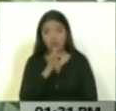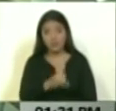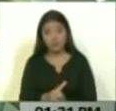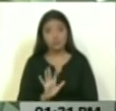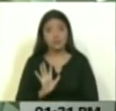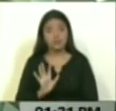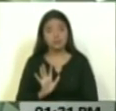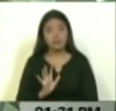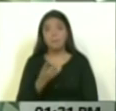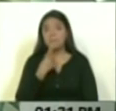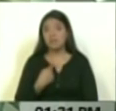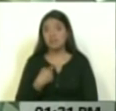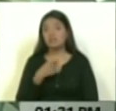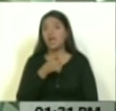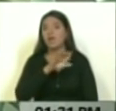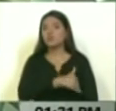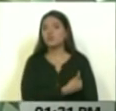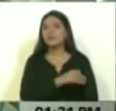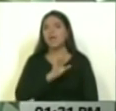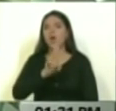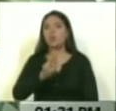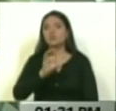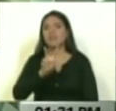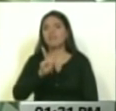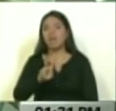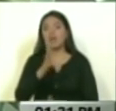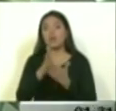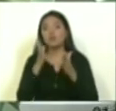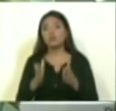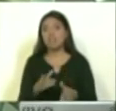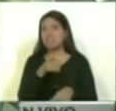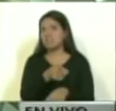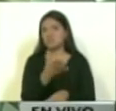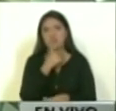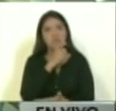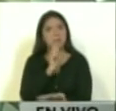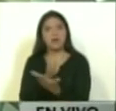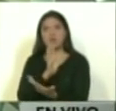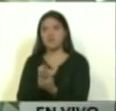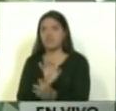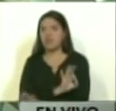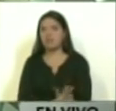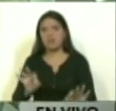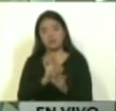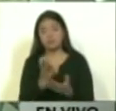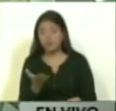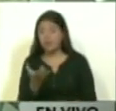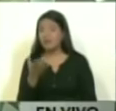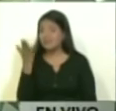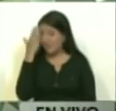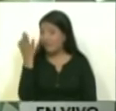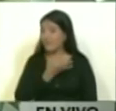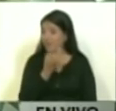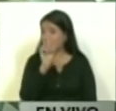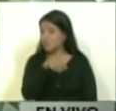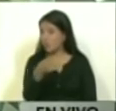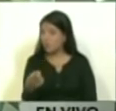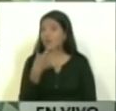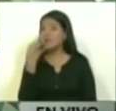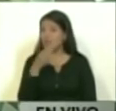Me dicen que la Universidad Central de Venezuela, los estudiantes de allí no le están pagando las becas. Yo quiero saber si eso es verdad. Si eso es